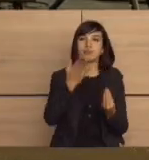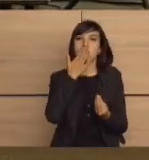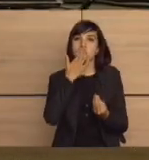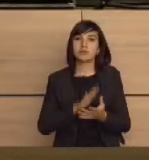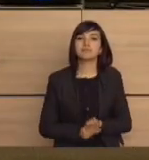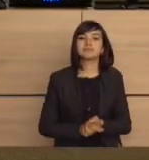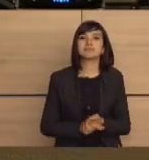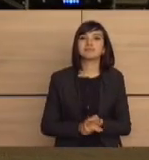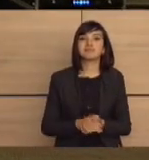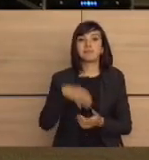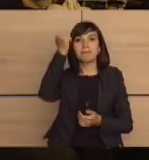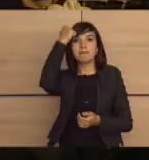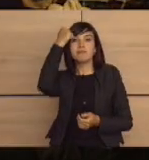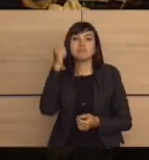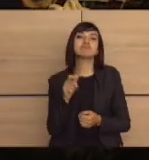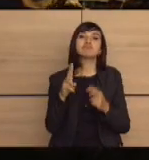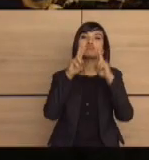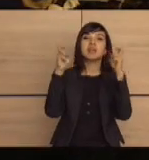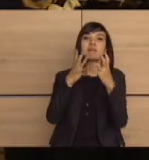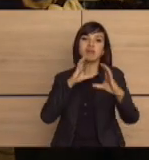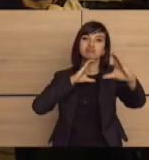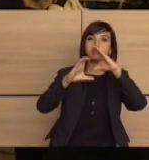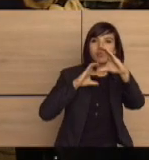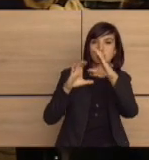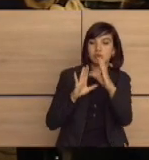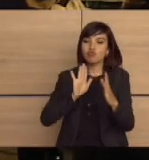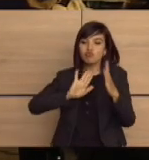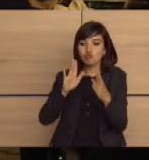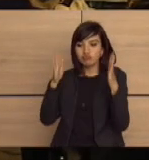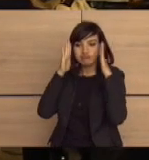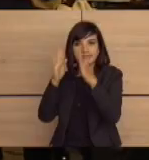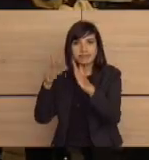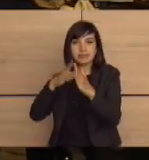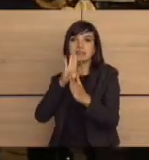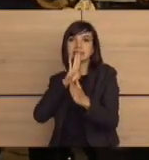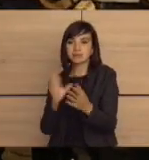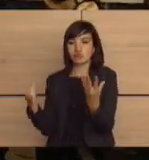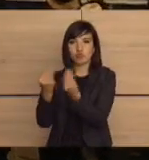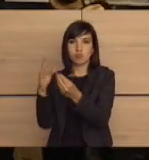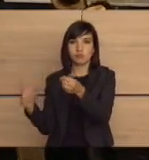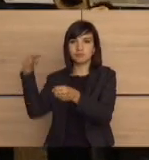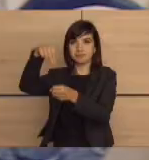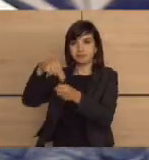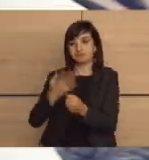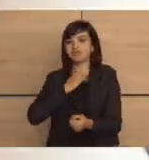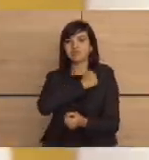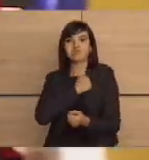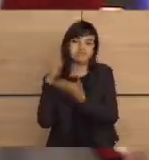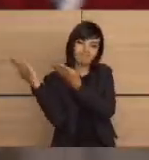de políticas educativas para grupos étnicos. Juan Carlos, sea también bienvenido. Muchas gracias por estar aquí.